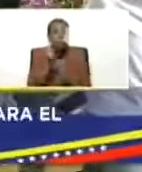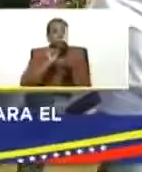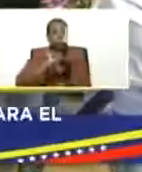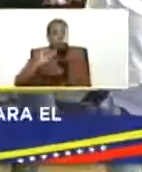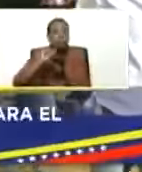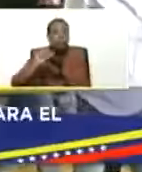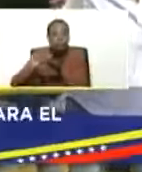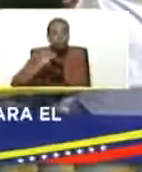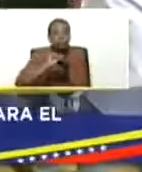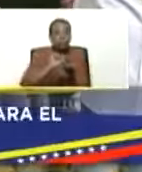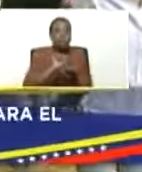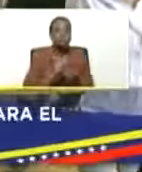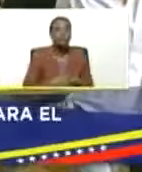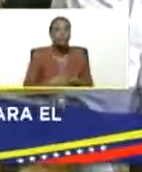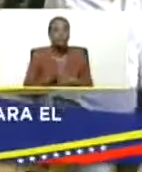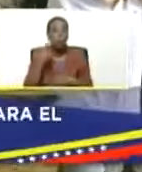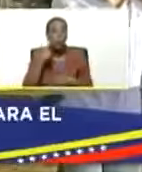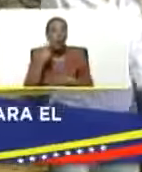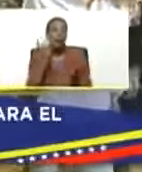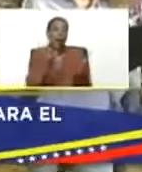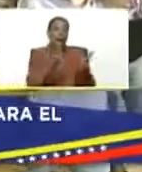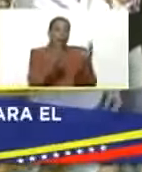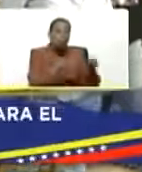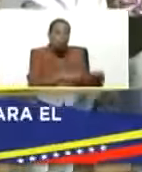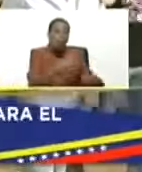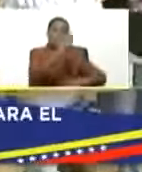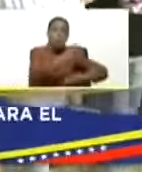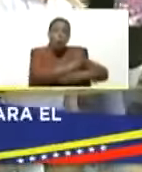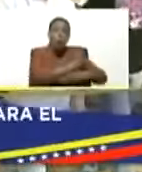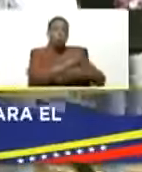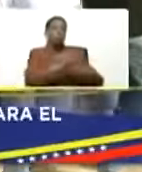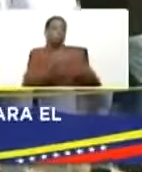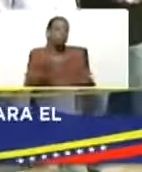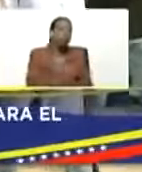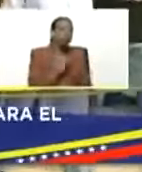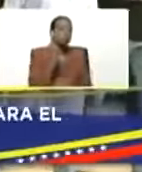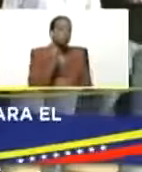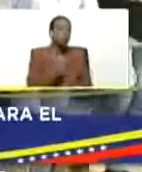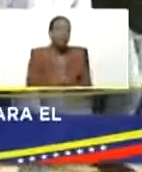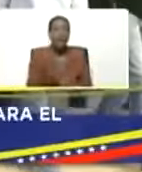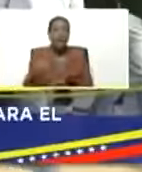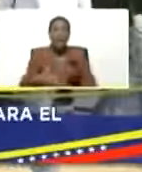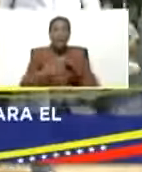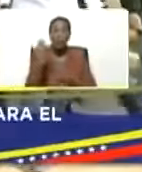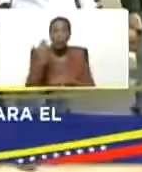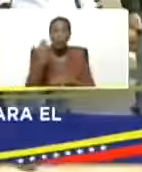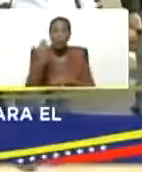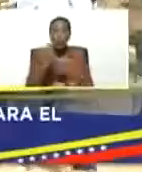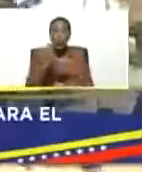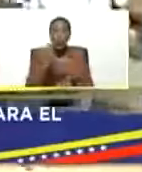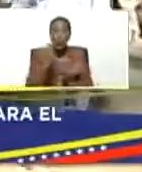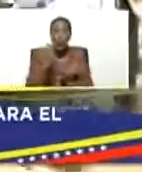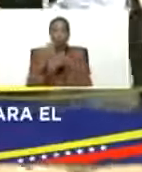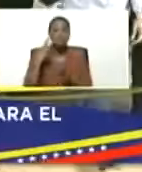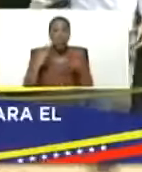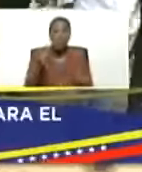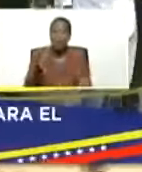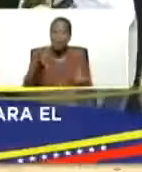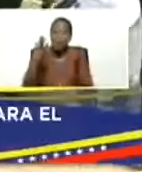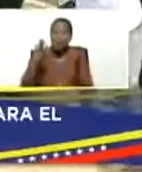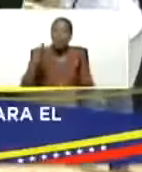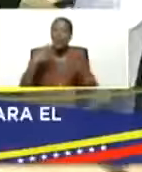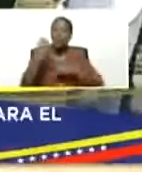Y a derrotar las sanciones. La construcción de este moderno y nuevo hospital es una